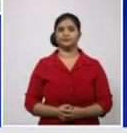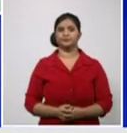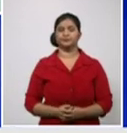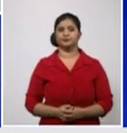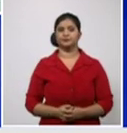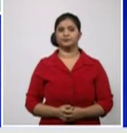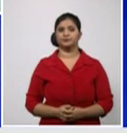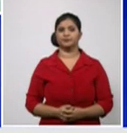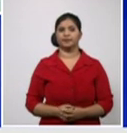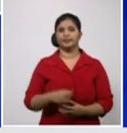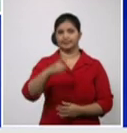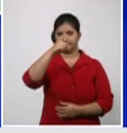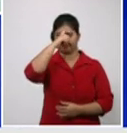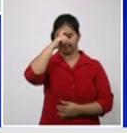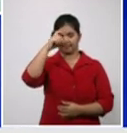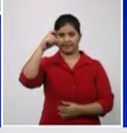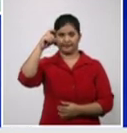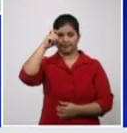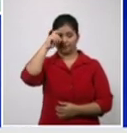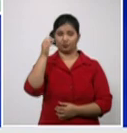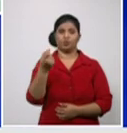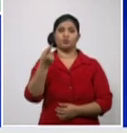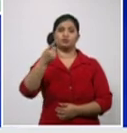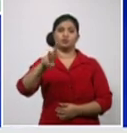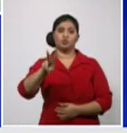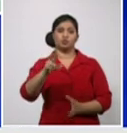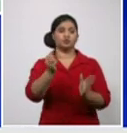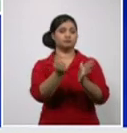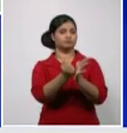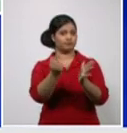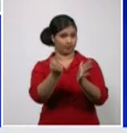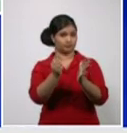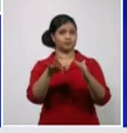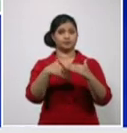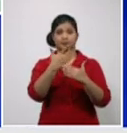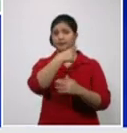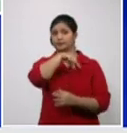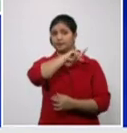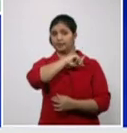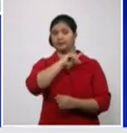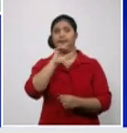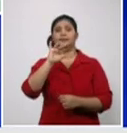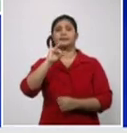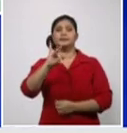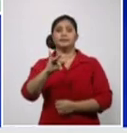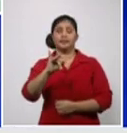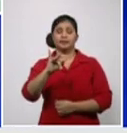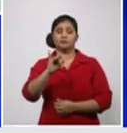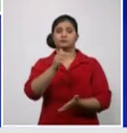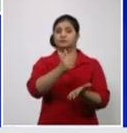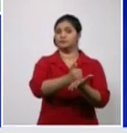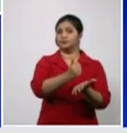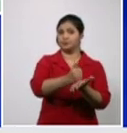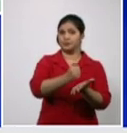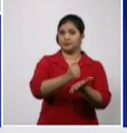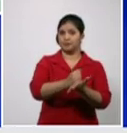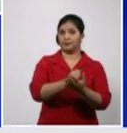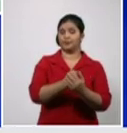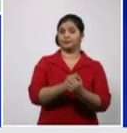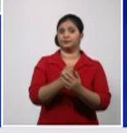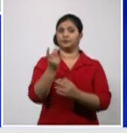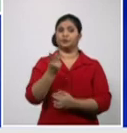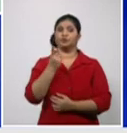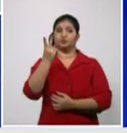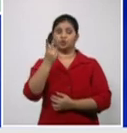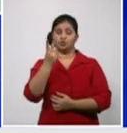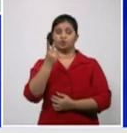Espíritu confirma 12 casos autóctonos, 7 del municipio Santi Espíritu, 2 de